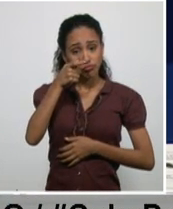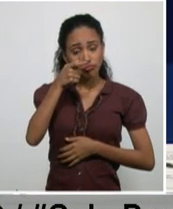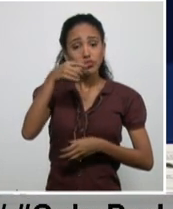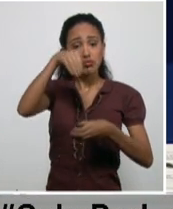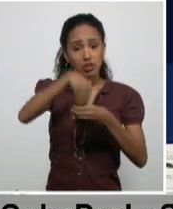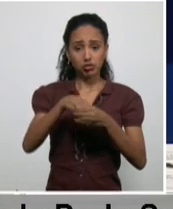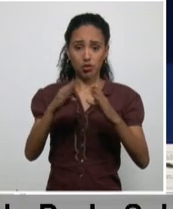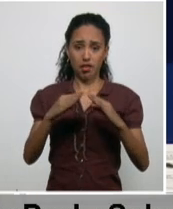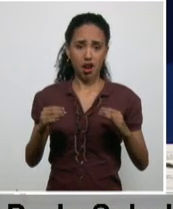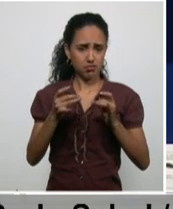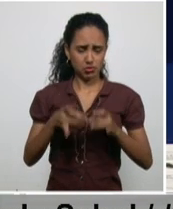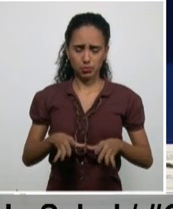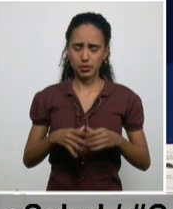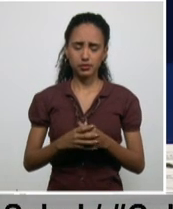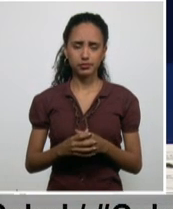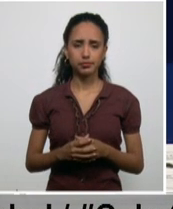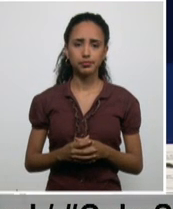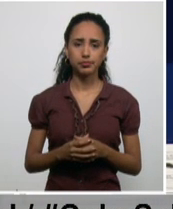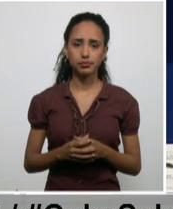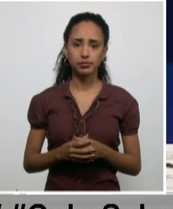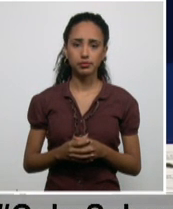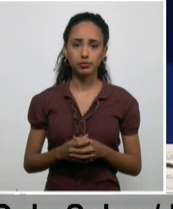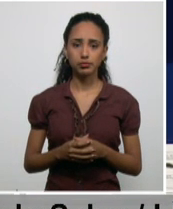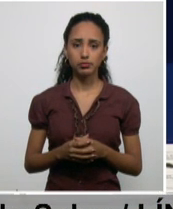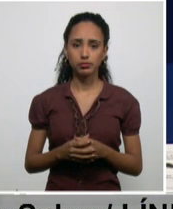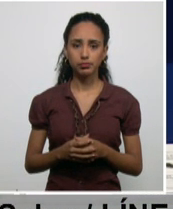tal. Como yo dije,